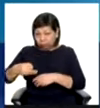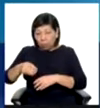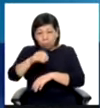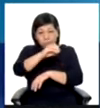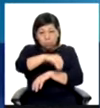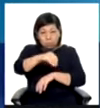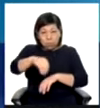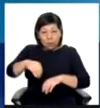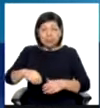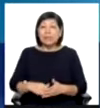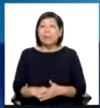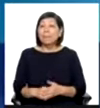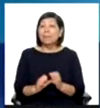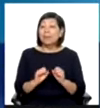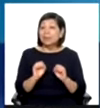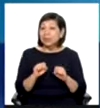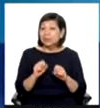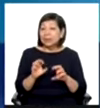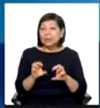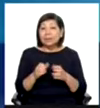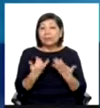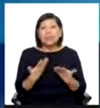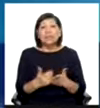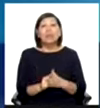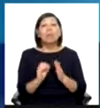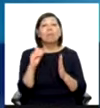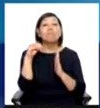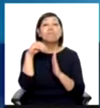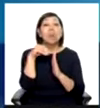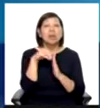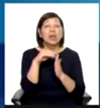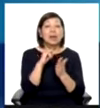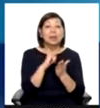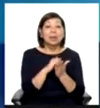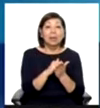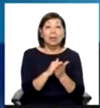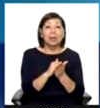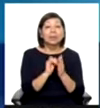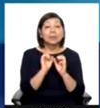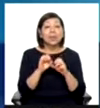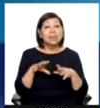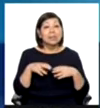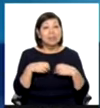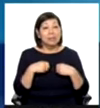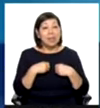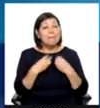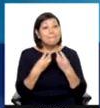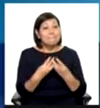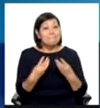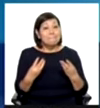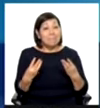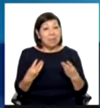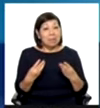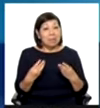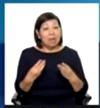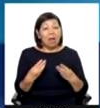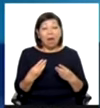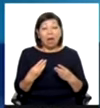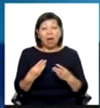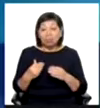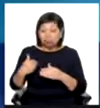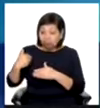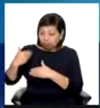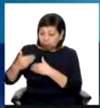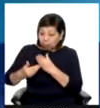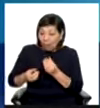estaciones a nivel nacional. Entonces lo que nosotros hacemos es ponemos a disposición de las estaciones ya. el material genético para que